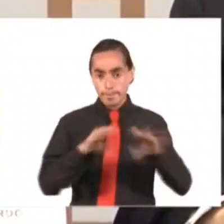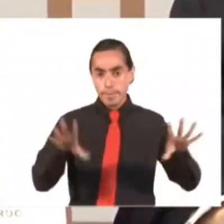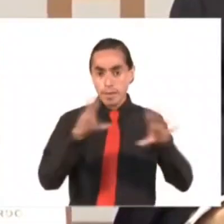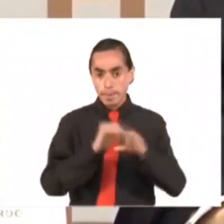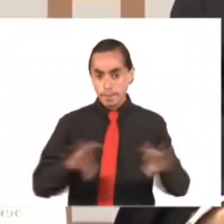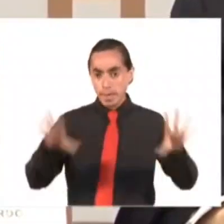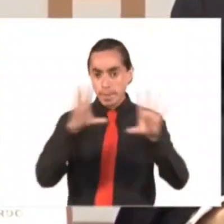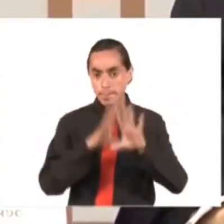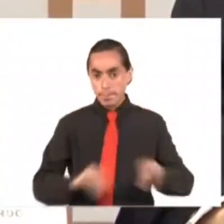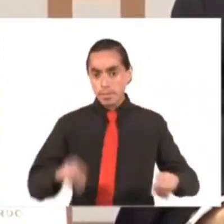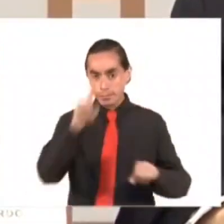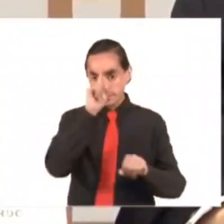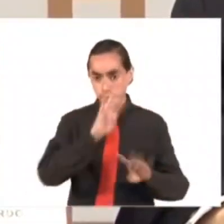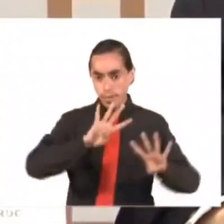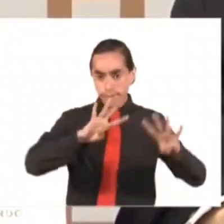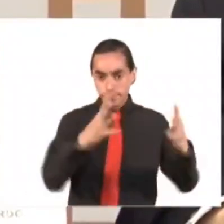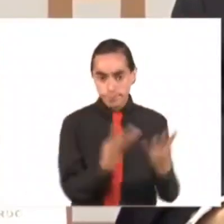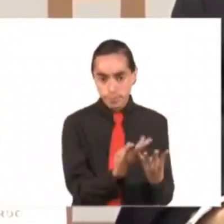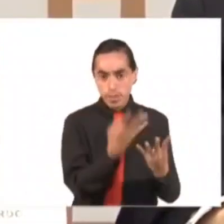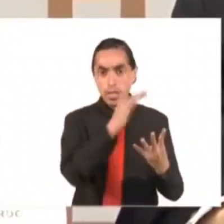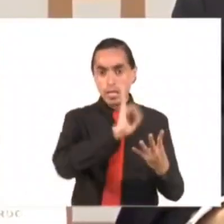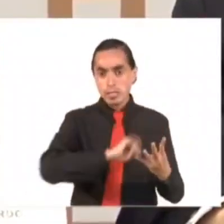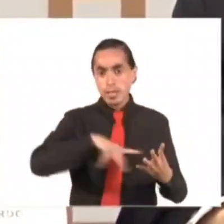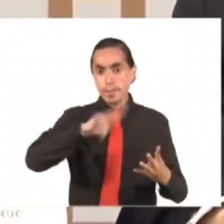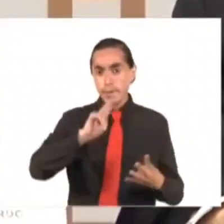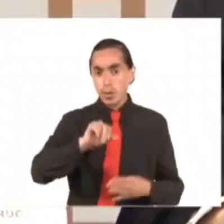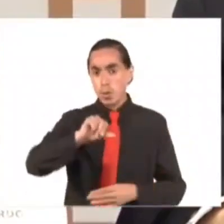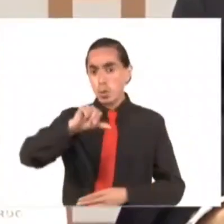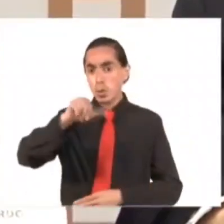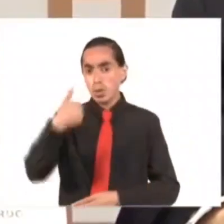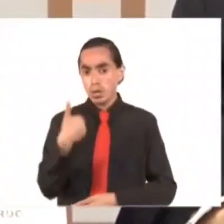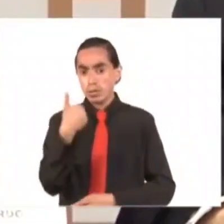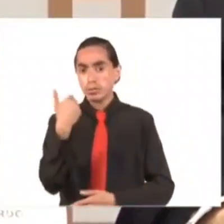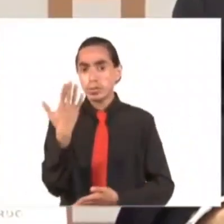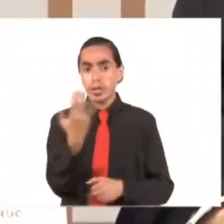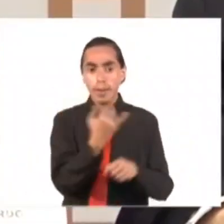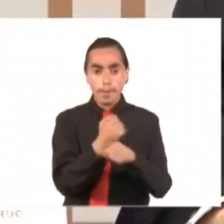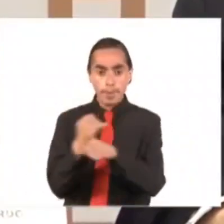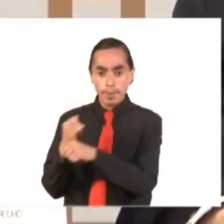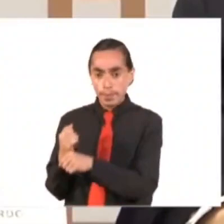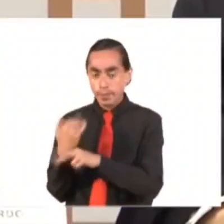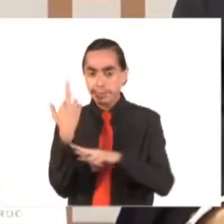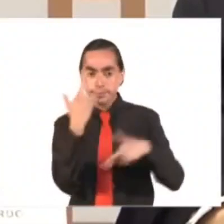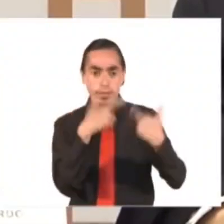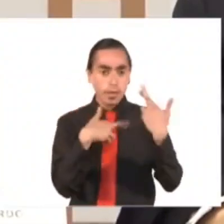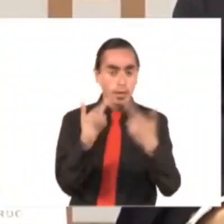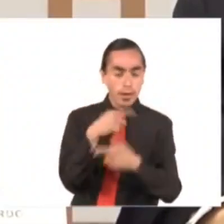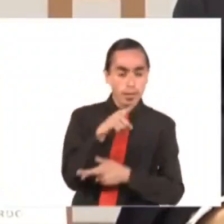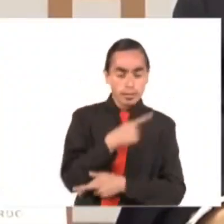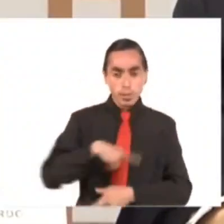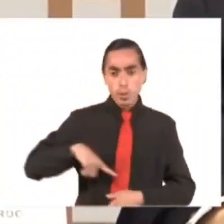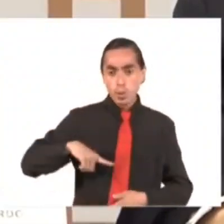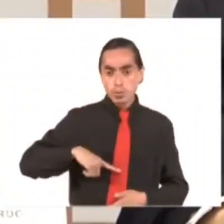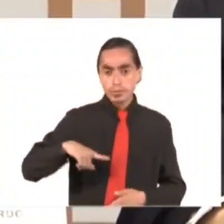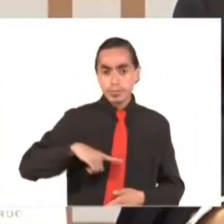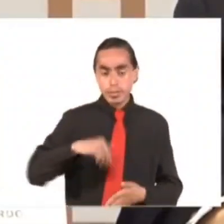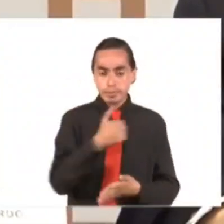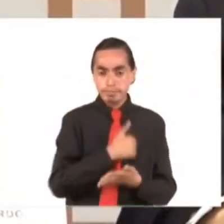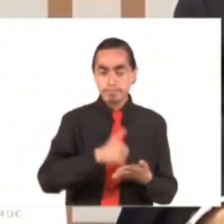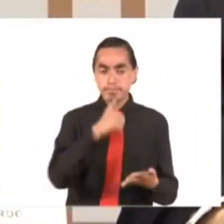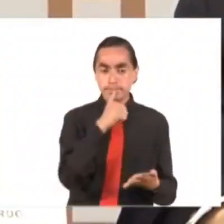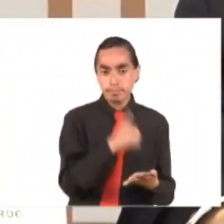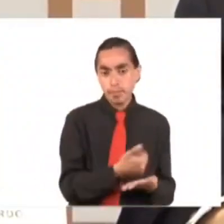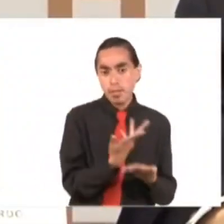se hacía en el Consejo, sino distintos estudios y orientaciones al gobierno de la ciudad de temas